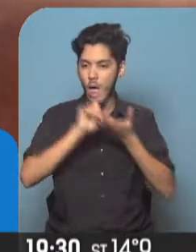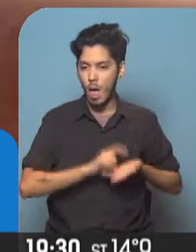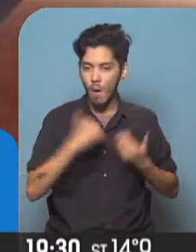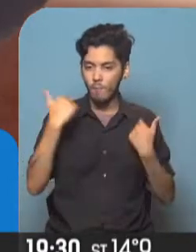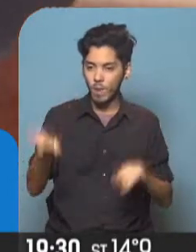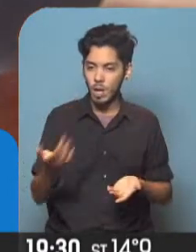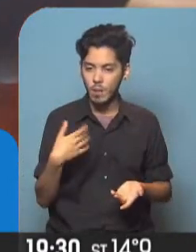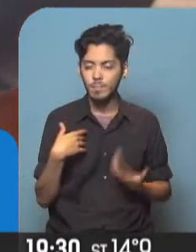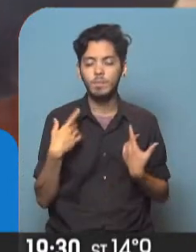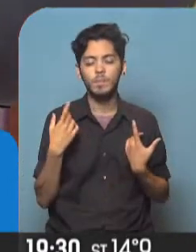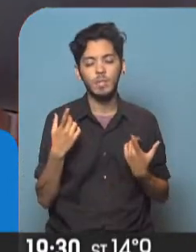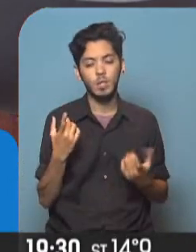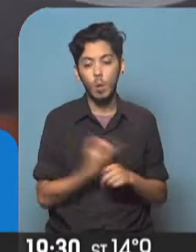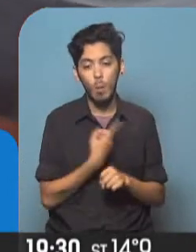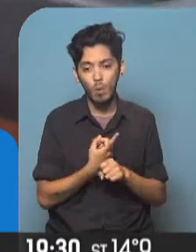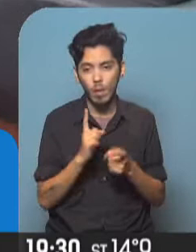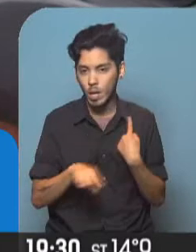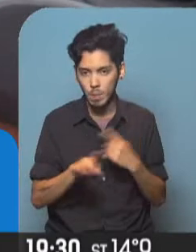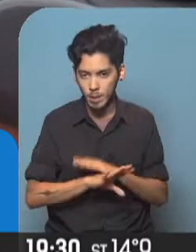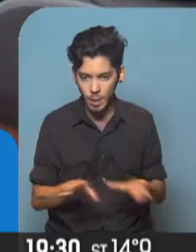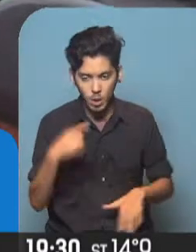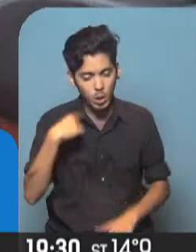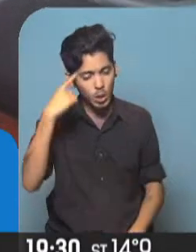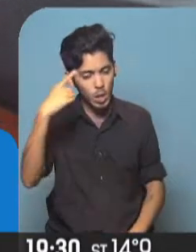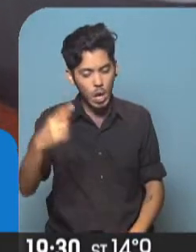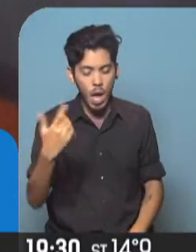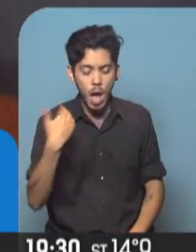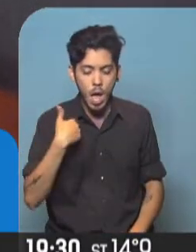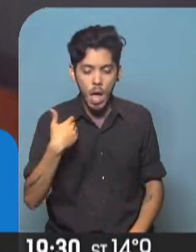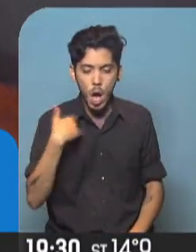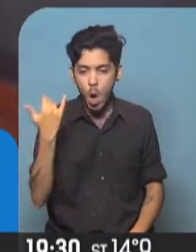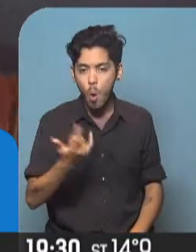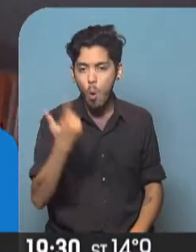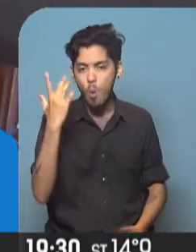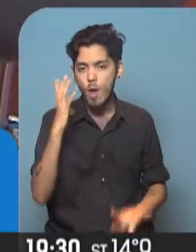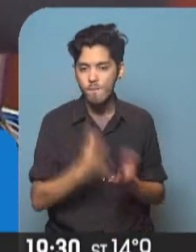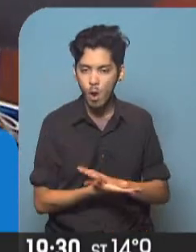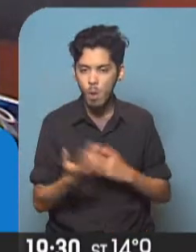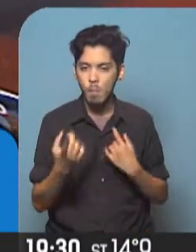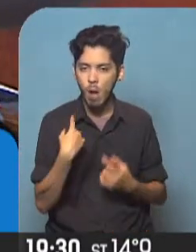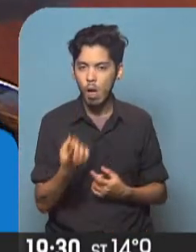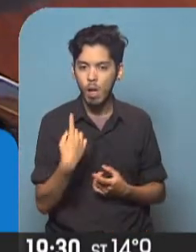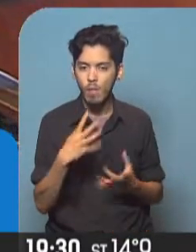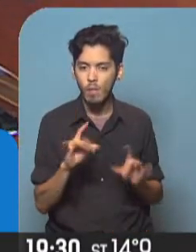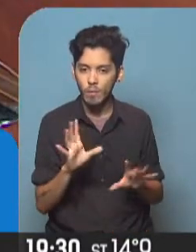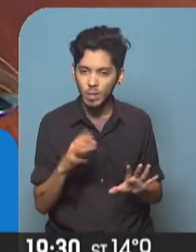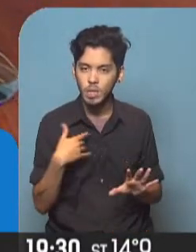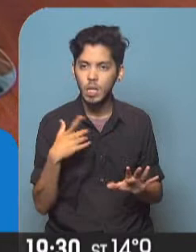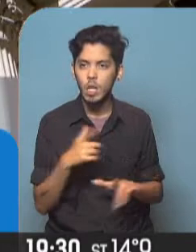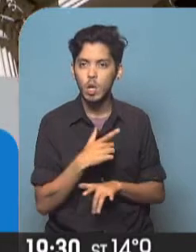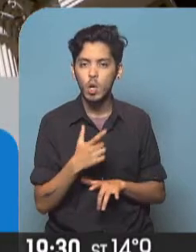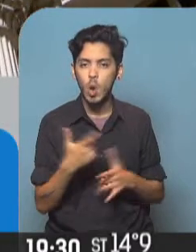Creo que en Argentina, digamos, hubo así unas idas y vueltas, pero no estaban